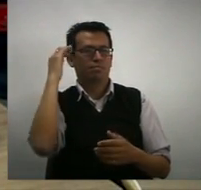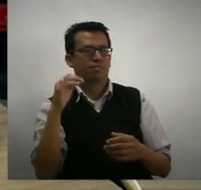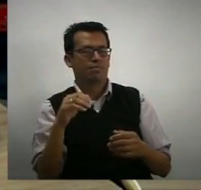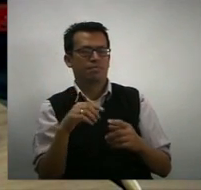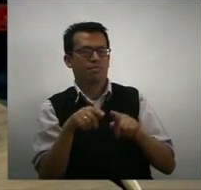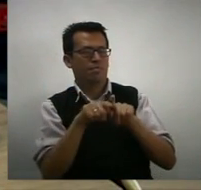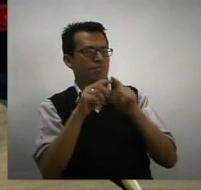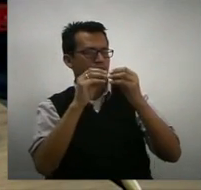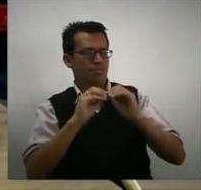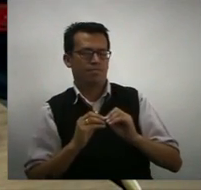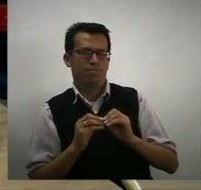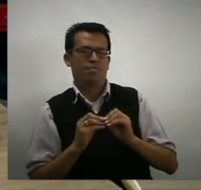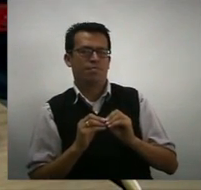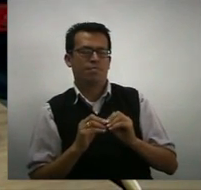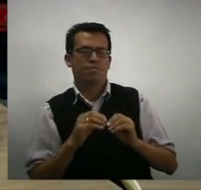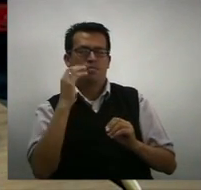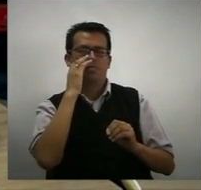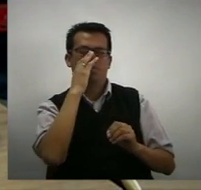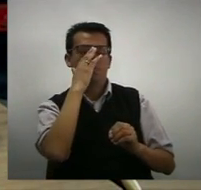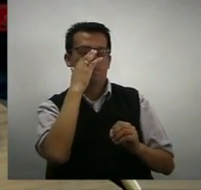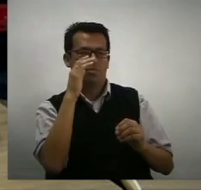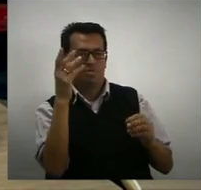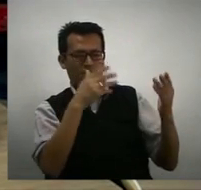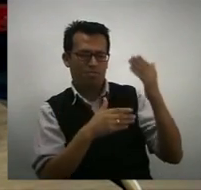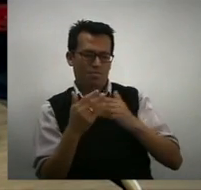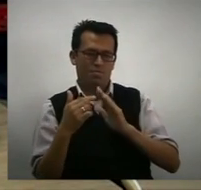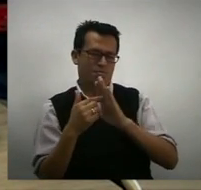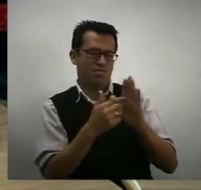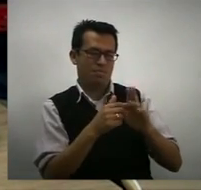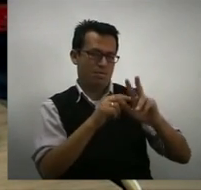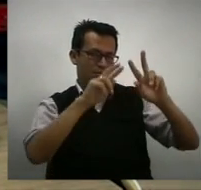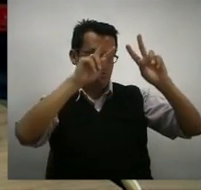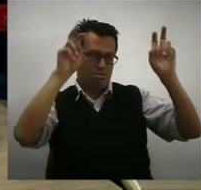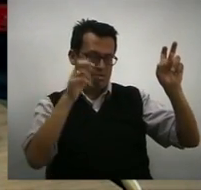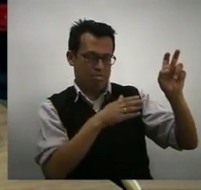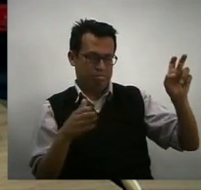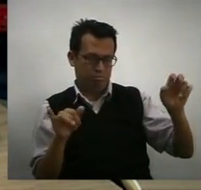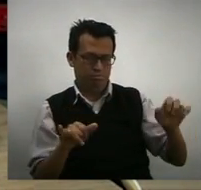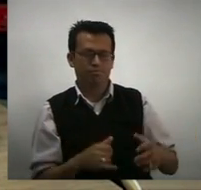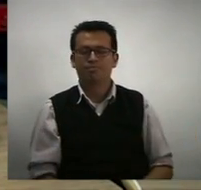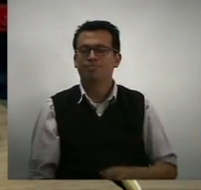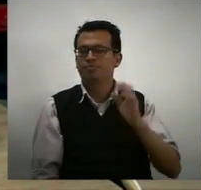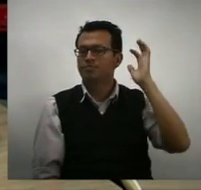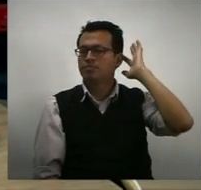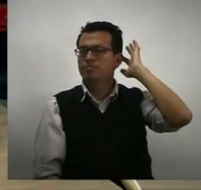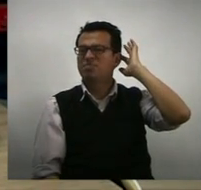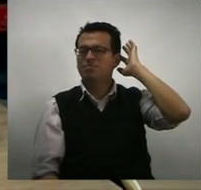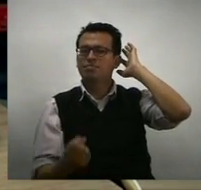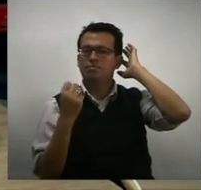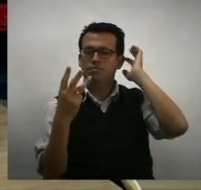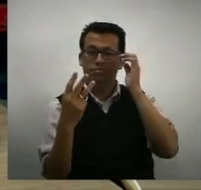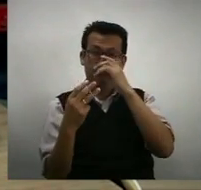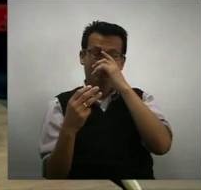la vez una forma organizada para la materia y una materia preparada para la forma, cierro comillas. Tres